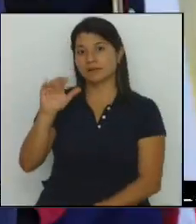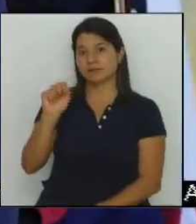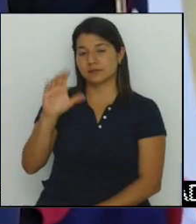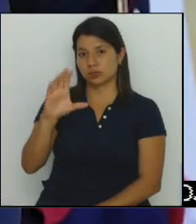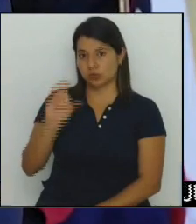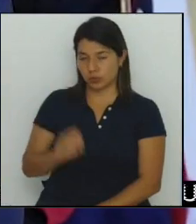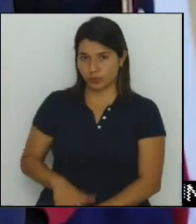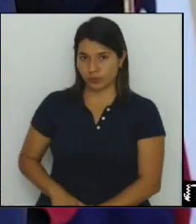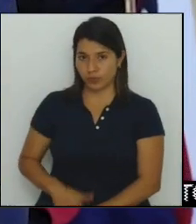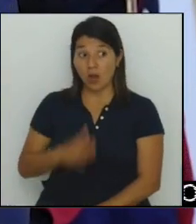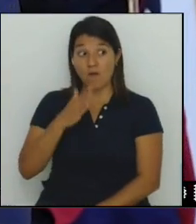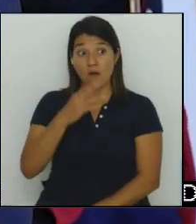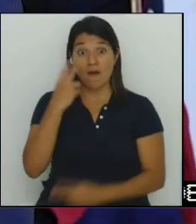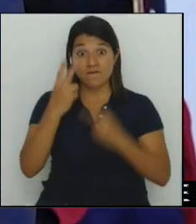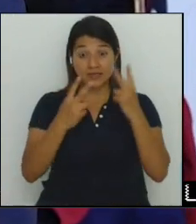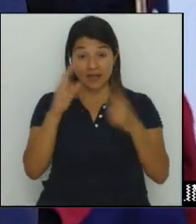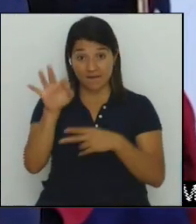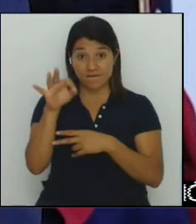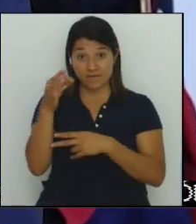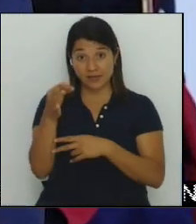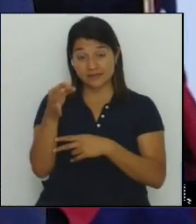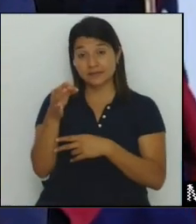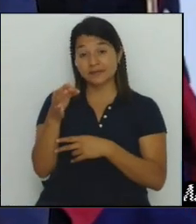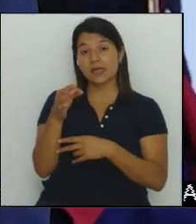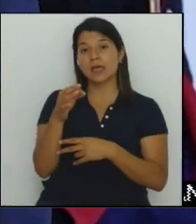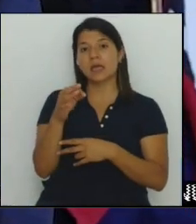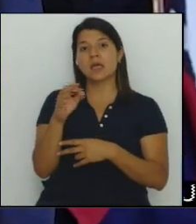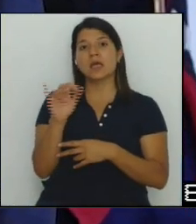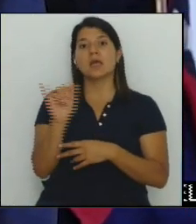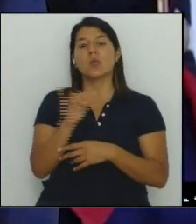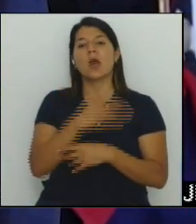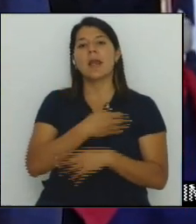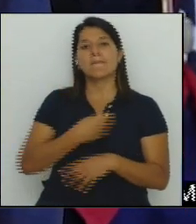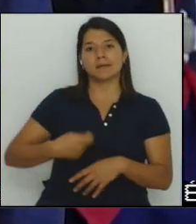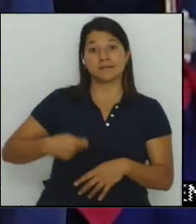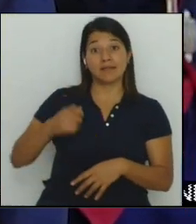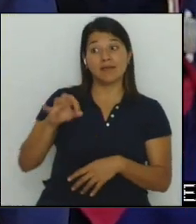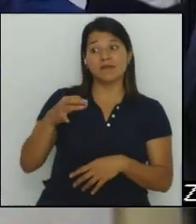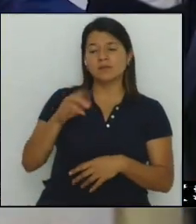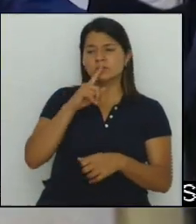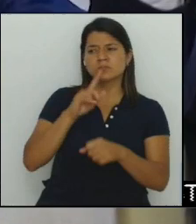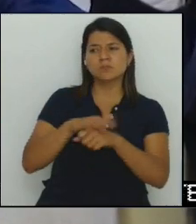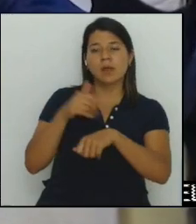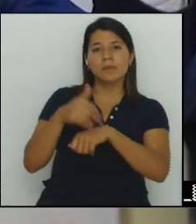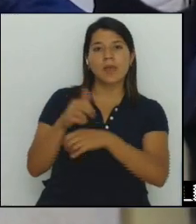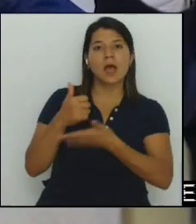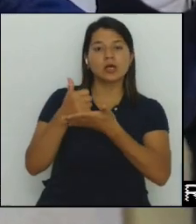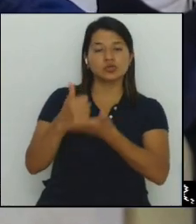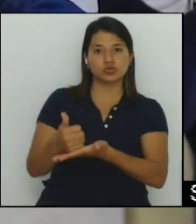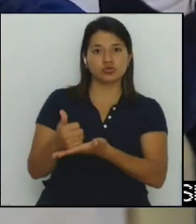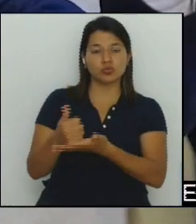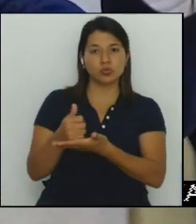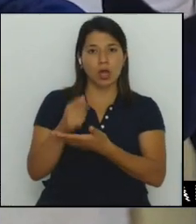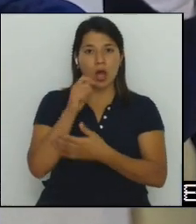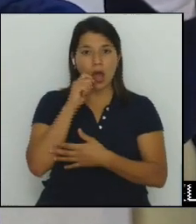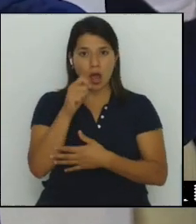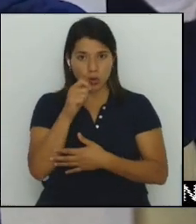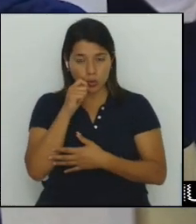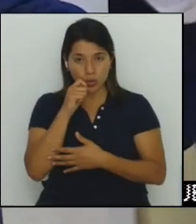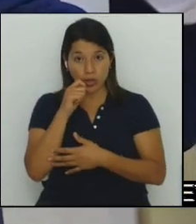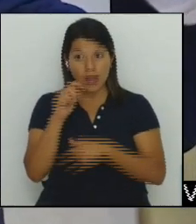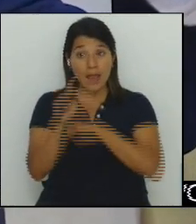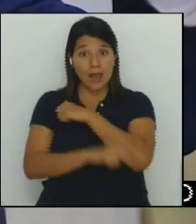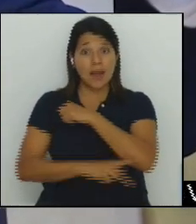Emmanuel Macron ha prometido enviar nueva ayuda militar a Ucrania. El país entrenará y equipará a varios batallones ucranianos con decenas